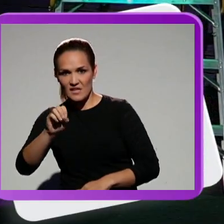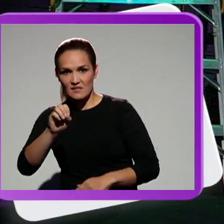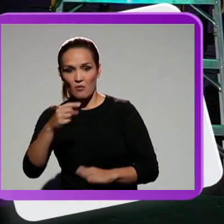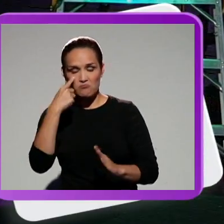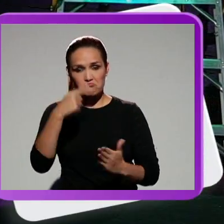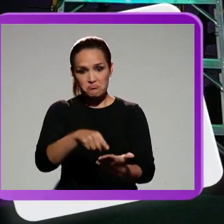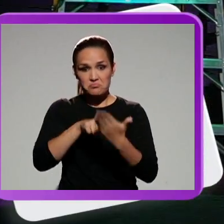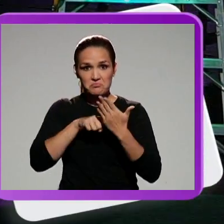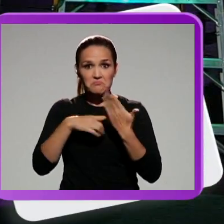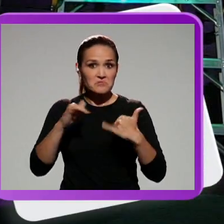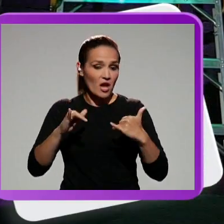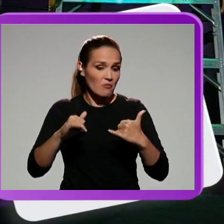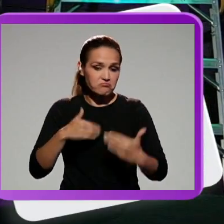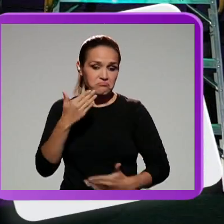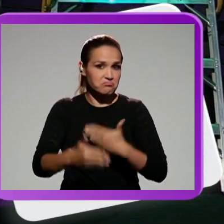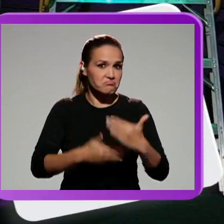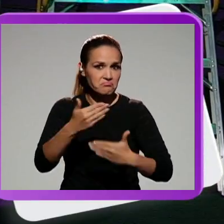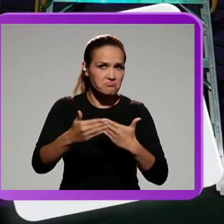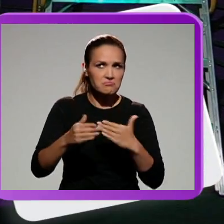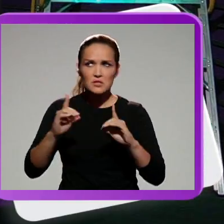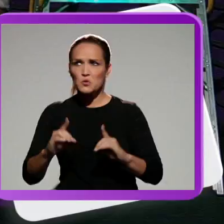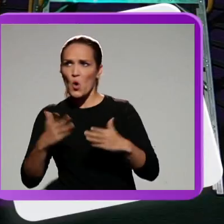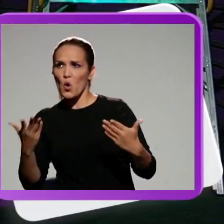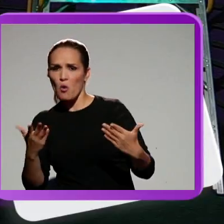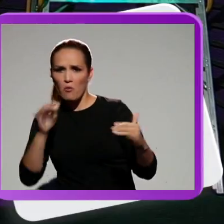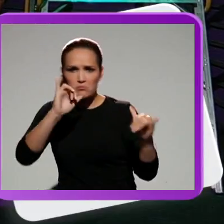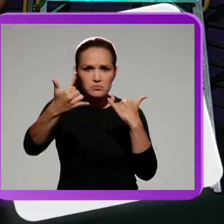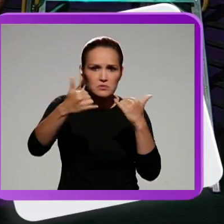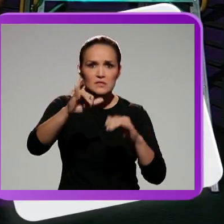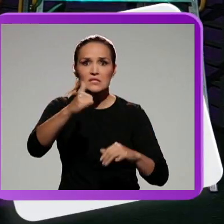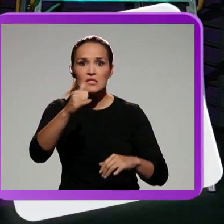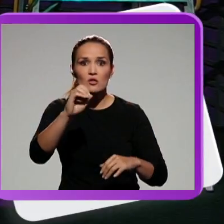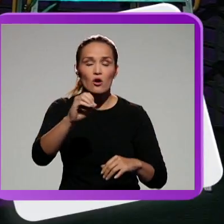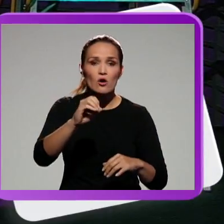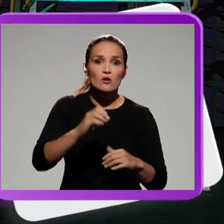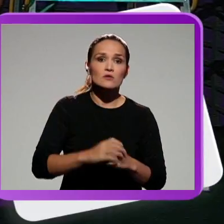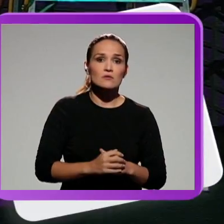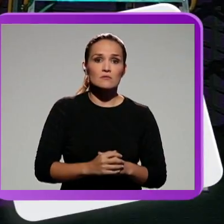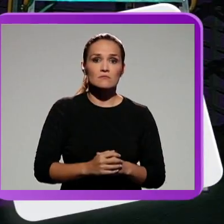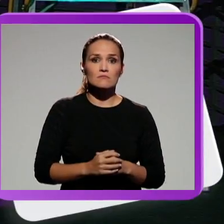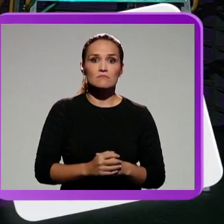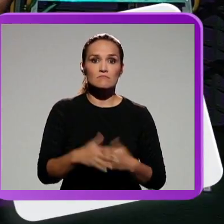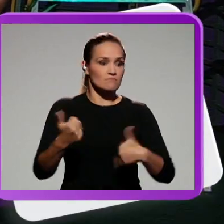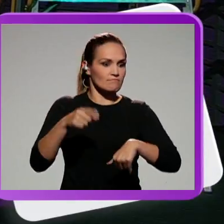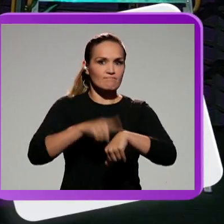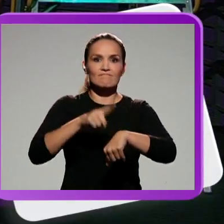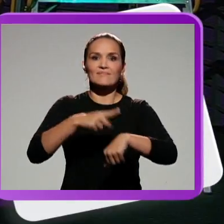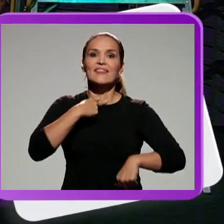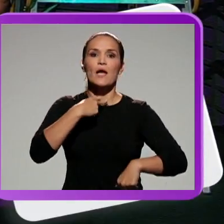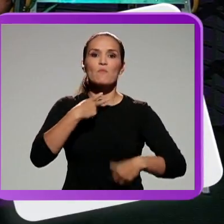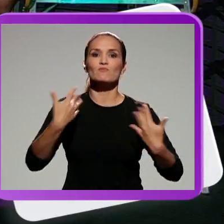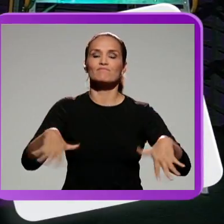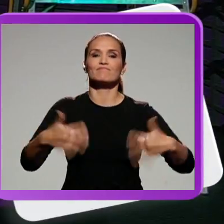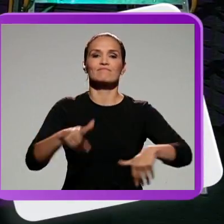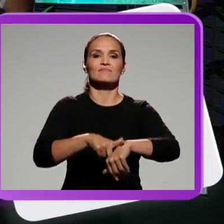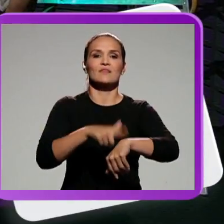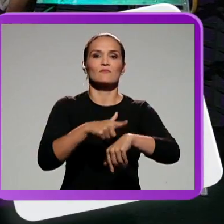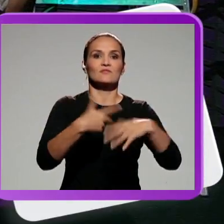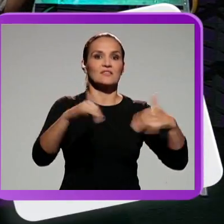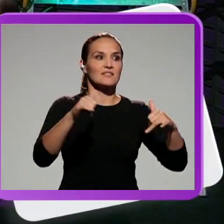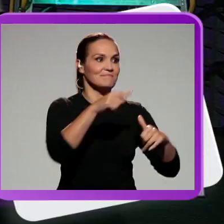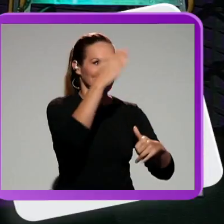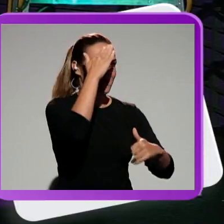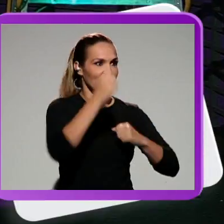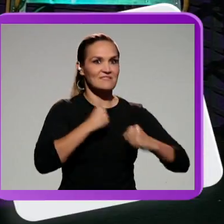mostrarnos y es, ya decidimos cómo hacemos para hacerles la nota. Tiempo. Tiempo, como todo, tú